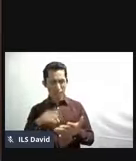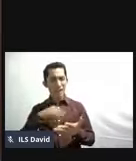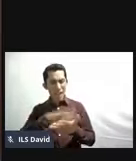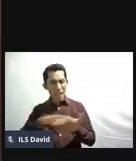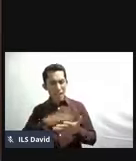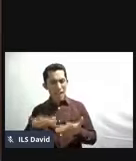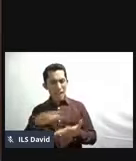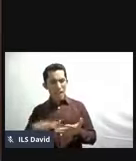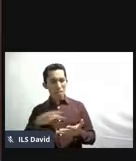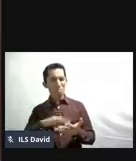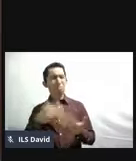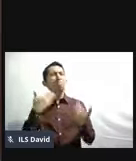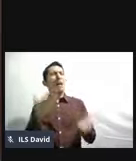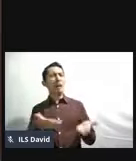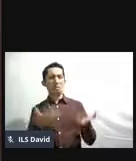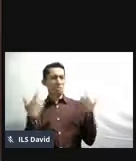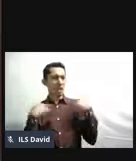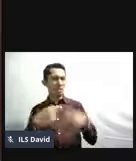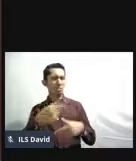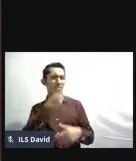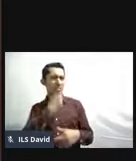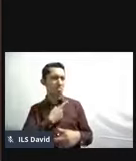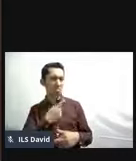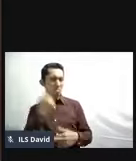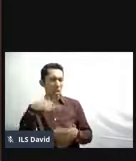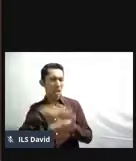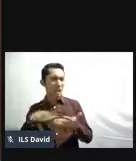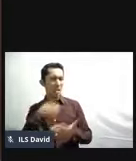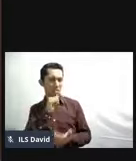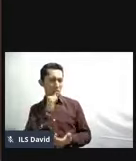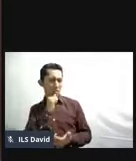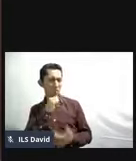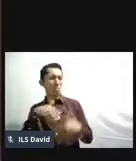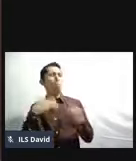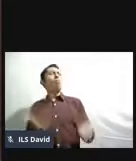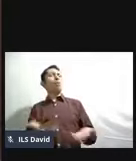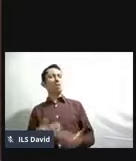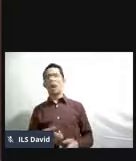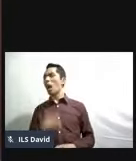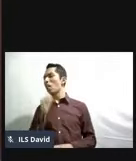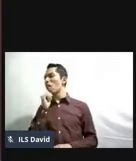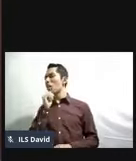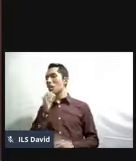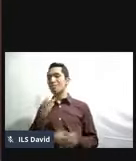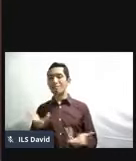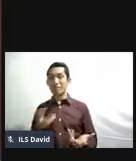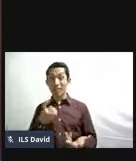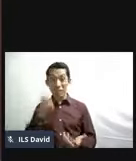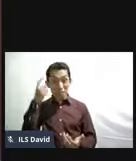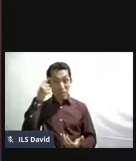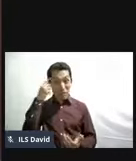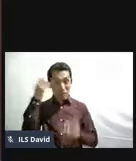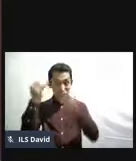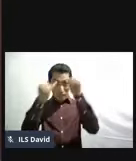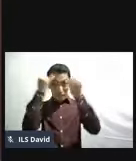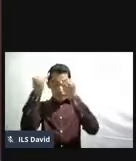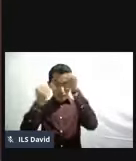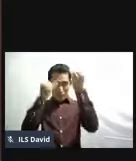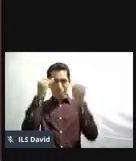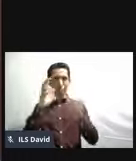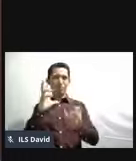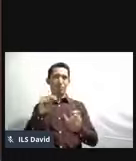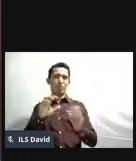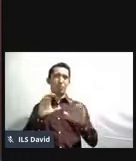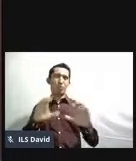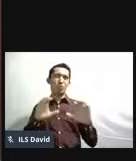me lo está pidiendo el maestro. Entonces, imagínate lo peligroso que es poder poner